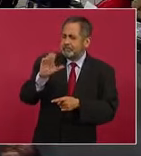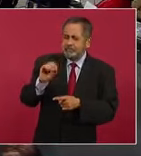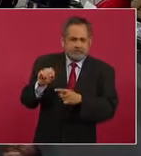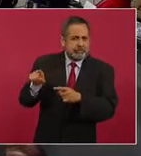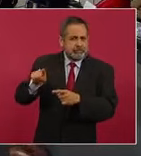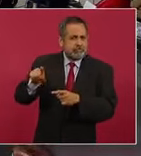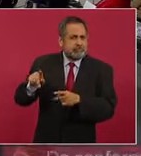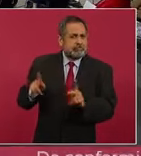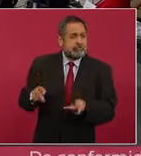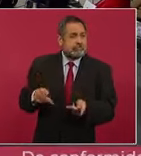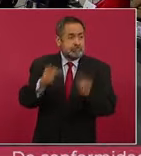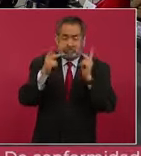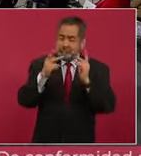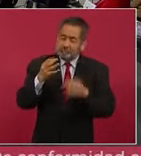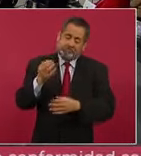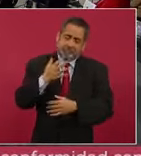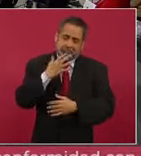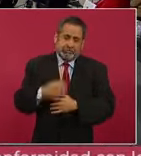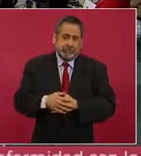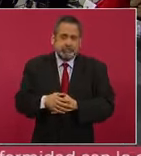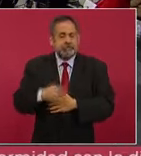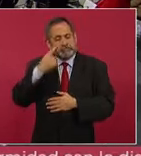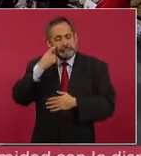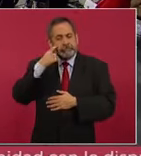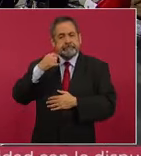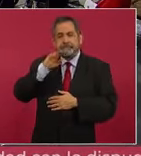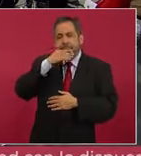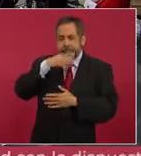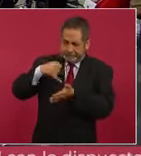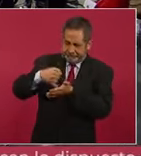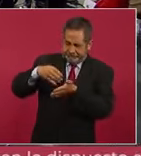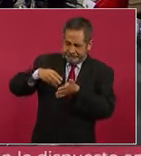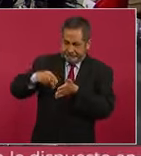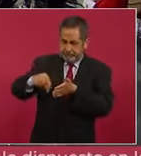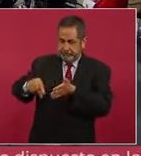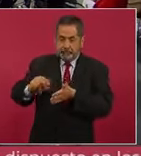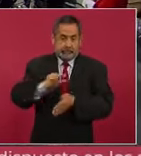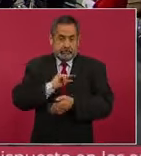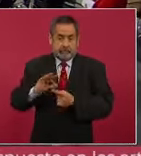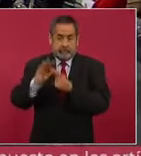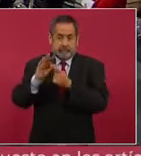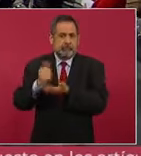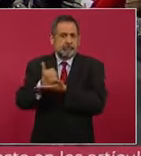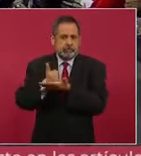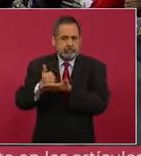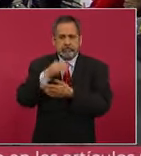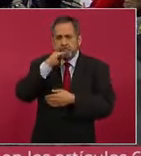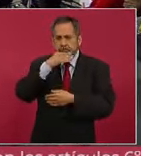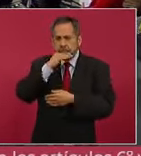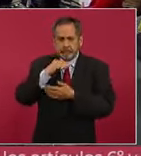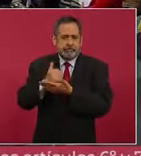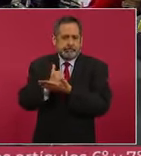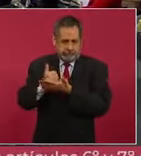Pero la gente siembra el maíz, que es un maíz especial, azul,